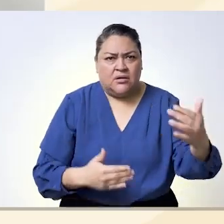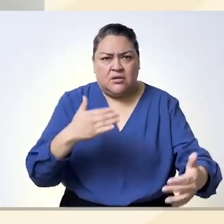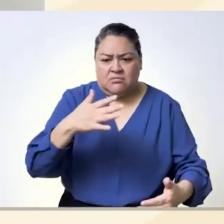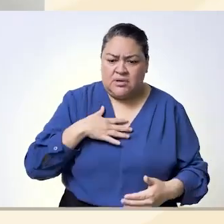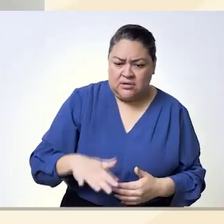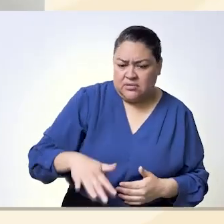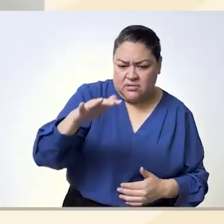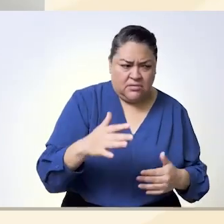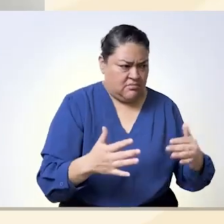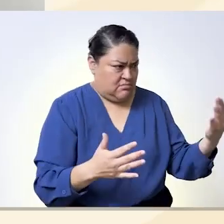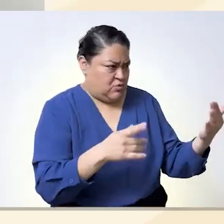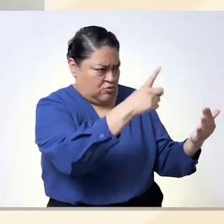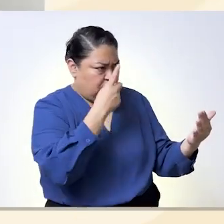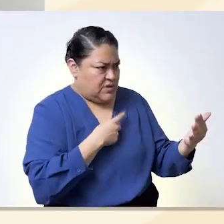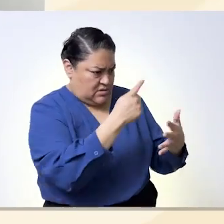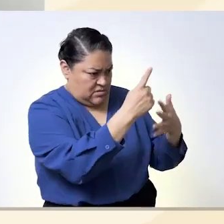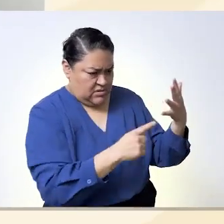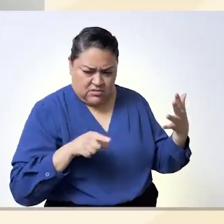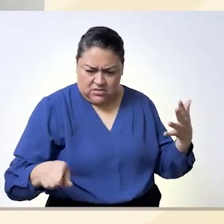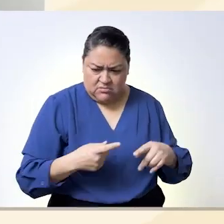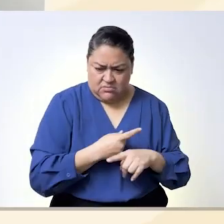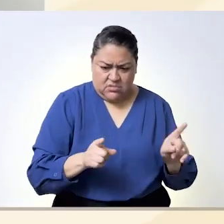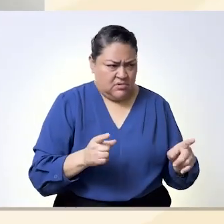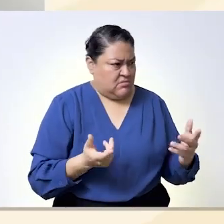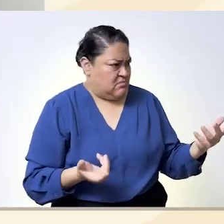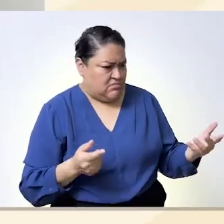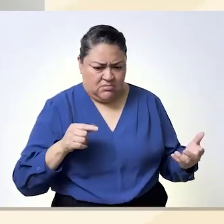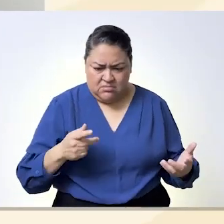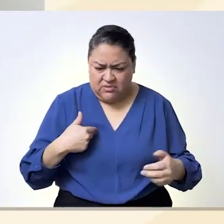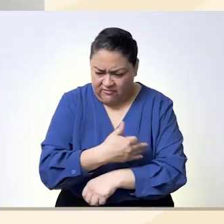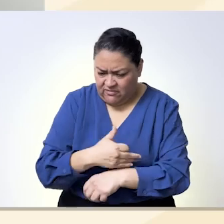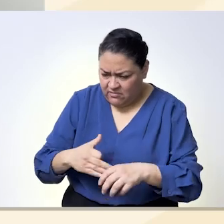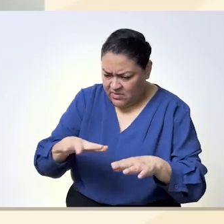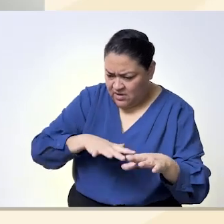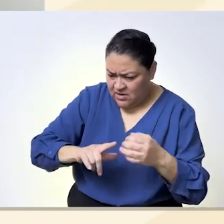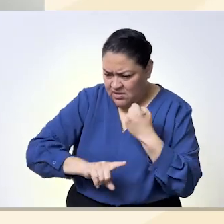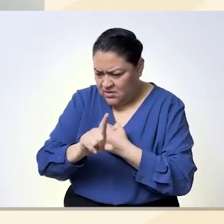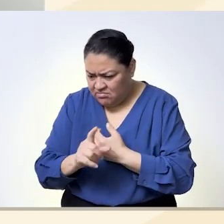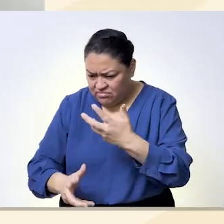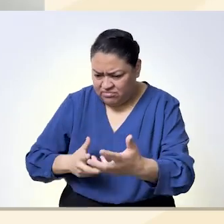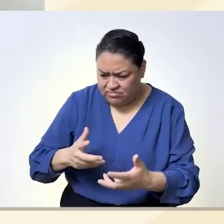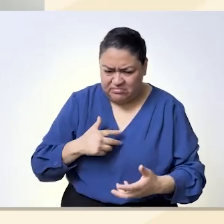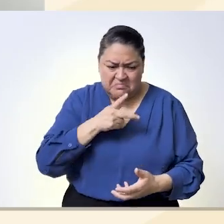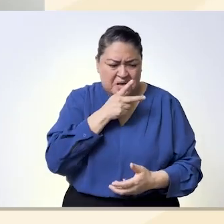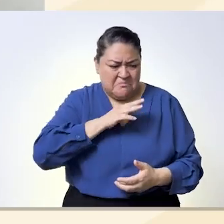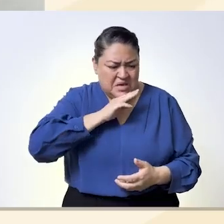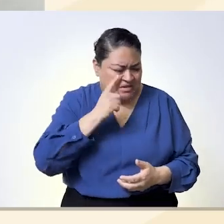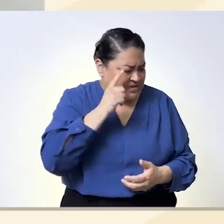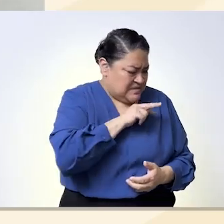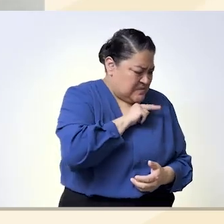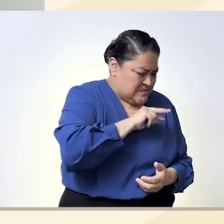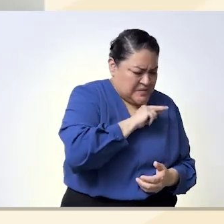y ya después cuando no salen con esos panoramas, ¿qué pasa? ¿No? Hay como dificultades dentro de la familia, en sus espacios relacionales, y un